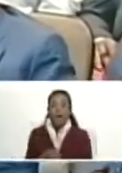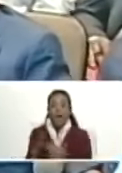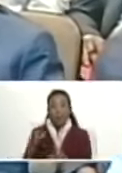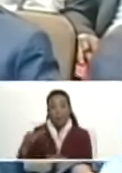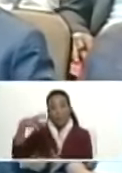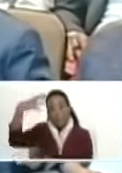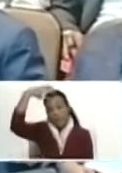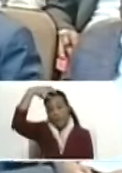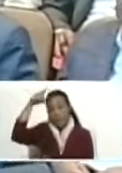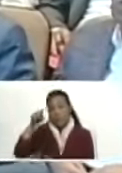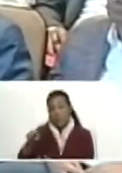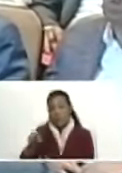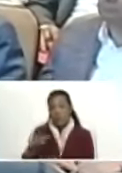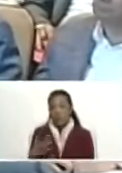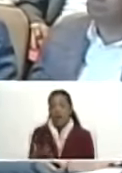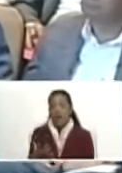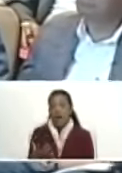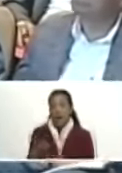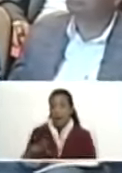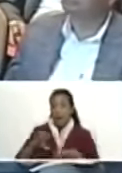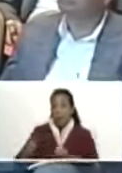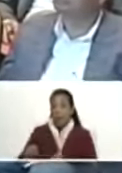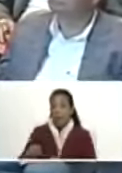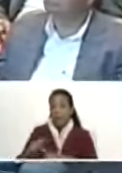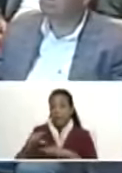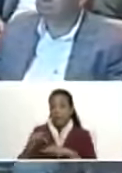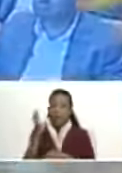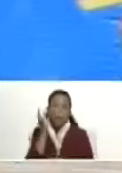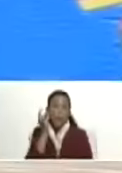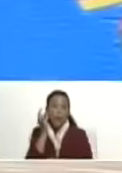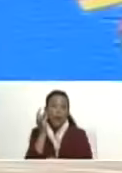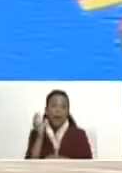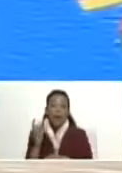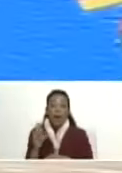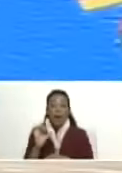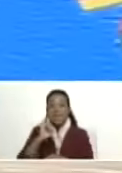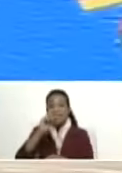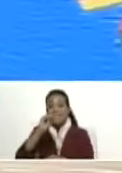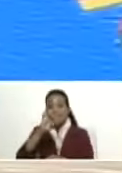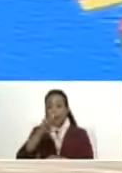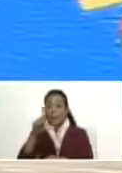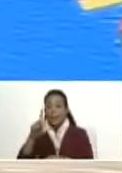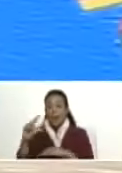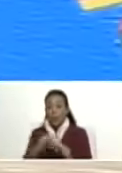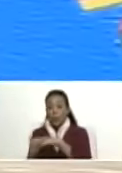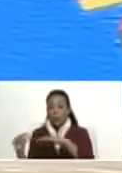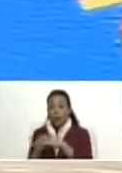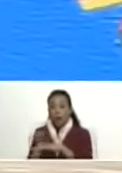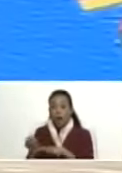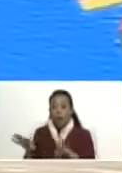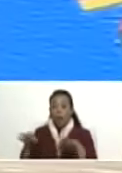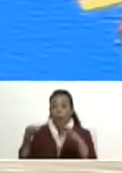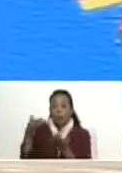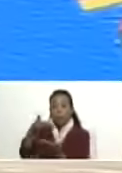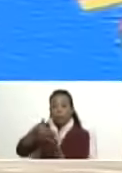majestad, que era la dueña de Guyana, la Guyana británica, y le concedí en un papel la